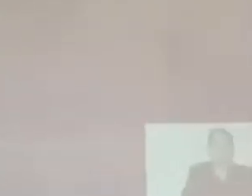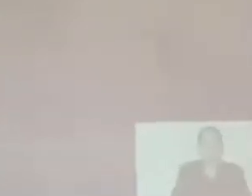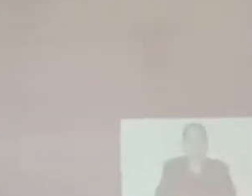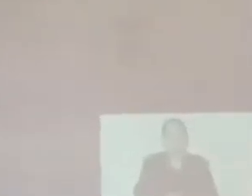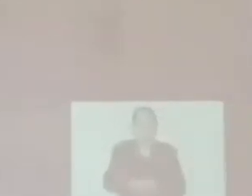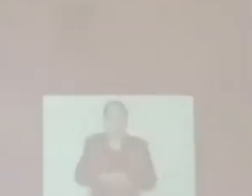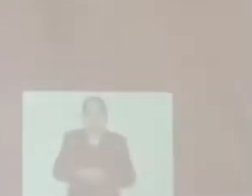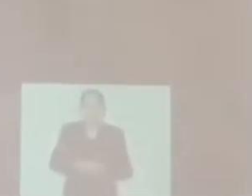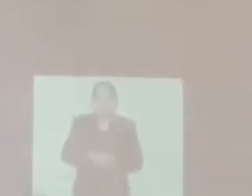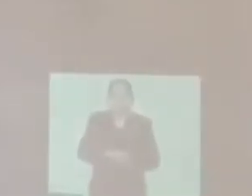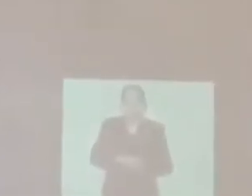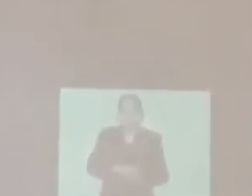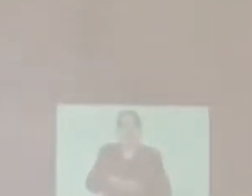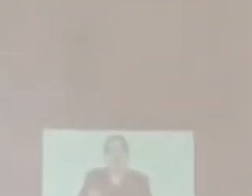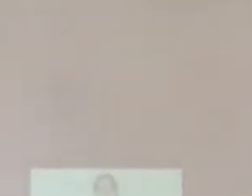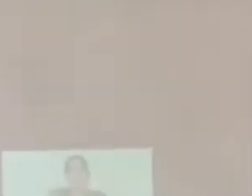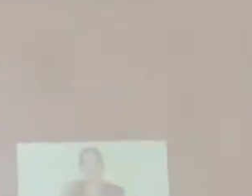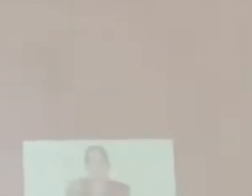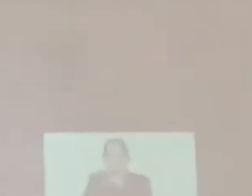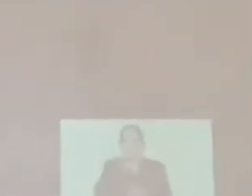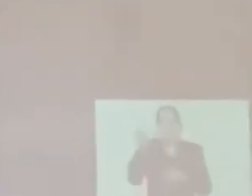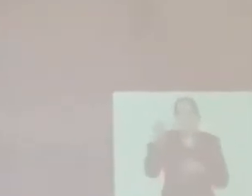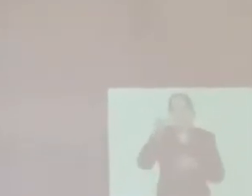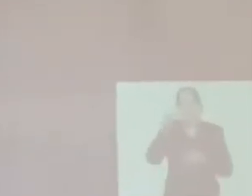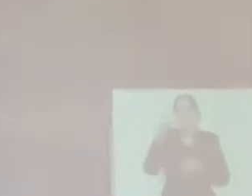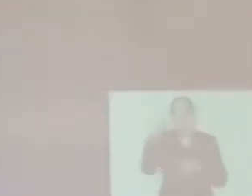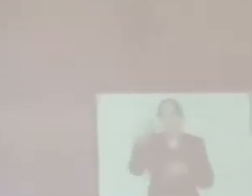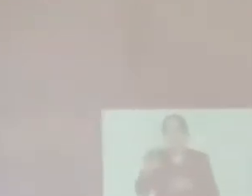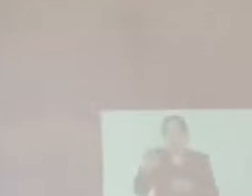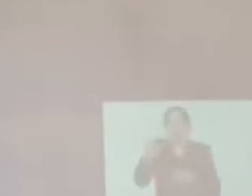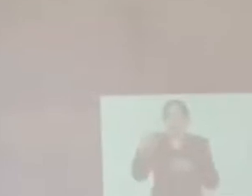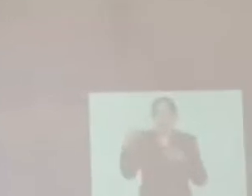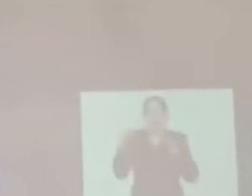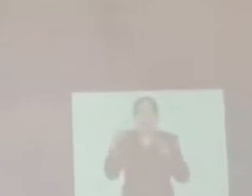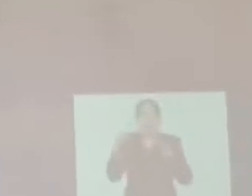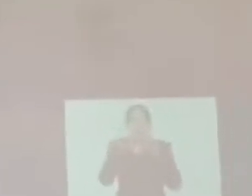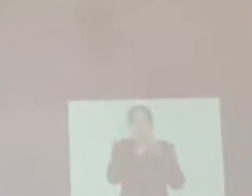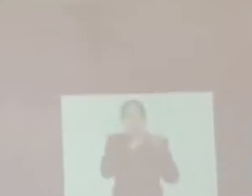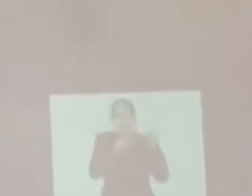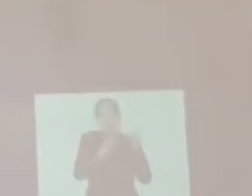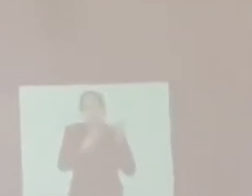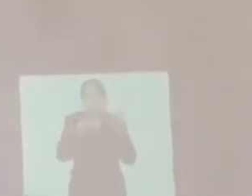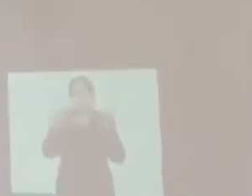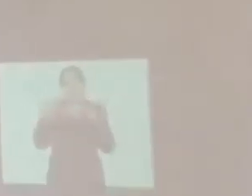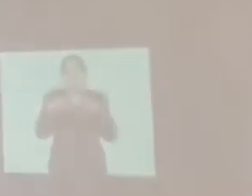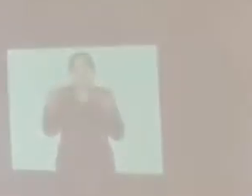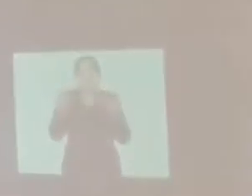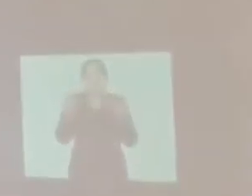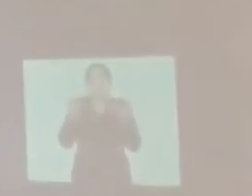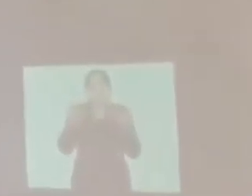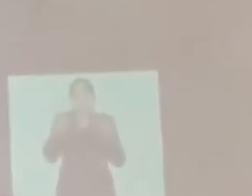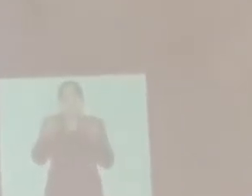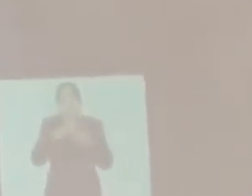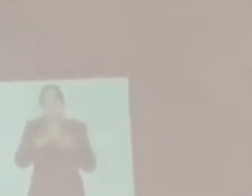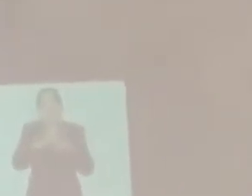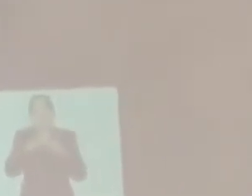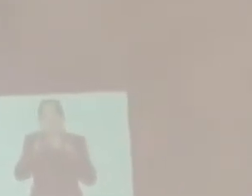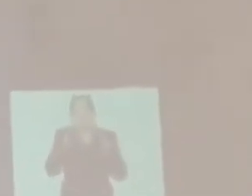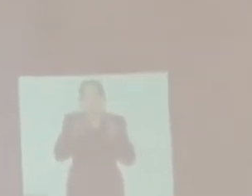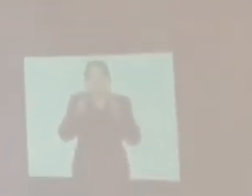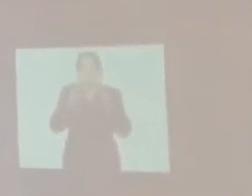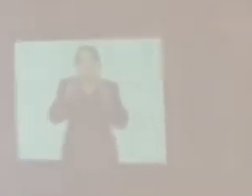Hemos adquirido 468 autobuses para la empresa pública del gobierno de la ciudad, la red de transporte de